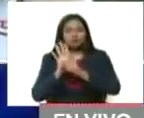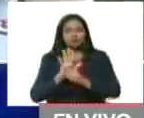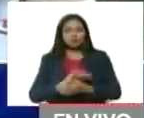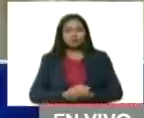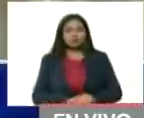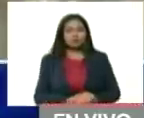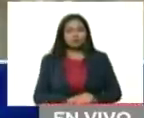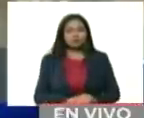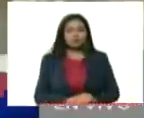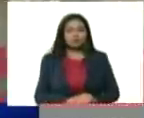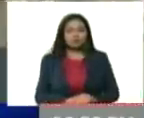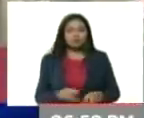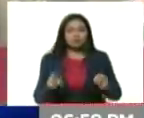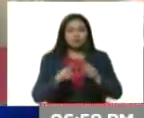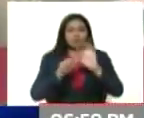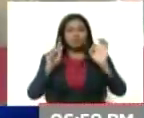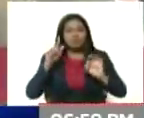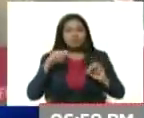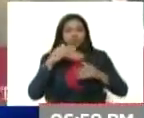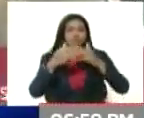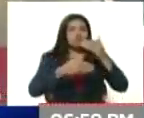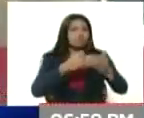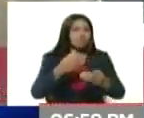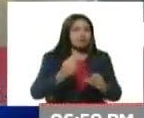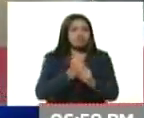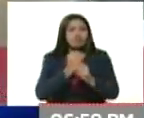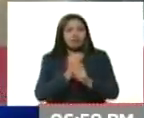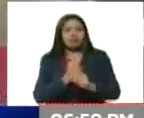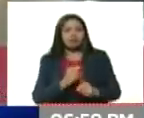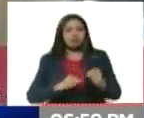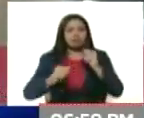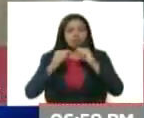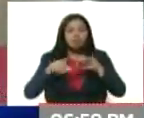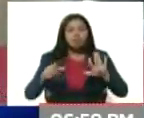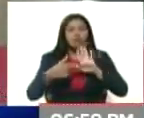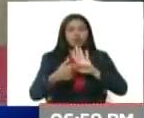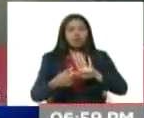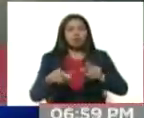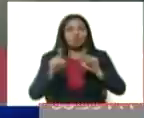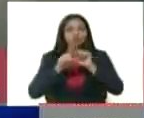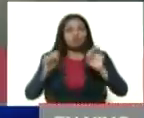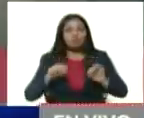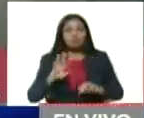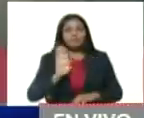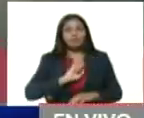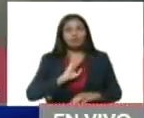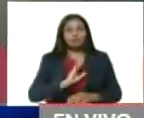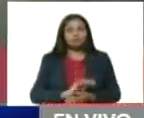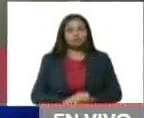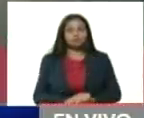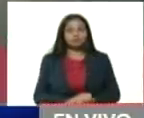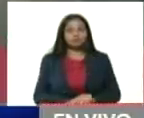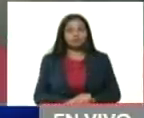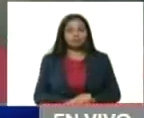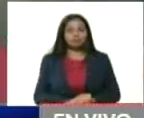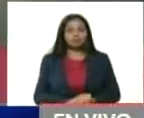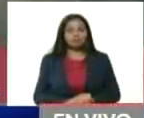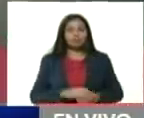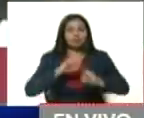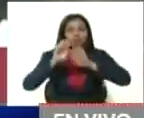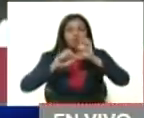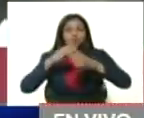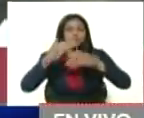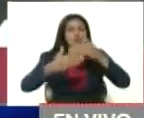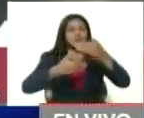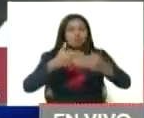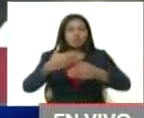COVID-19. Y así hemos venido trabajando, ampliando el despistaje masivo, personalizado, chequeando